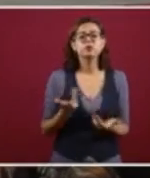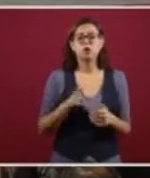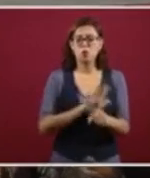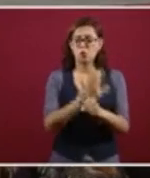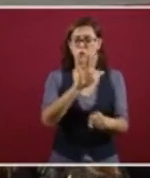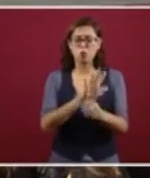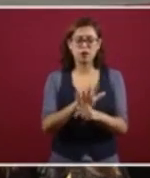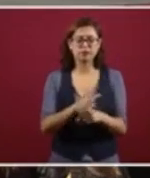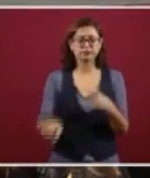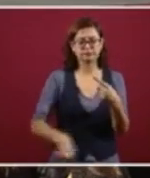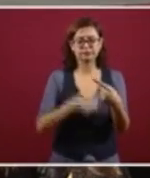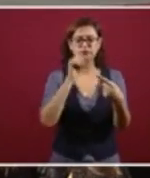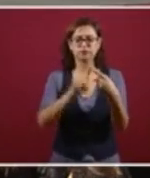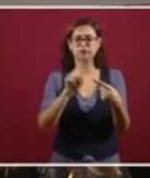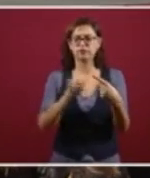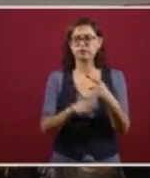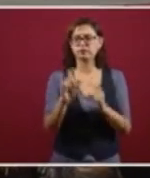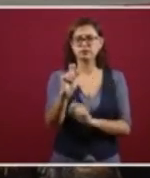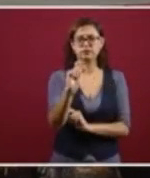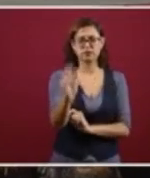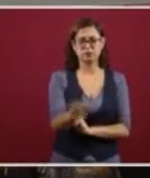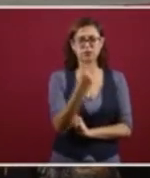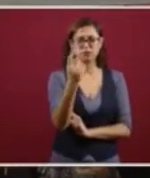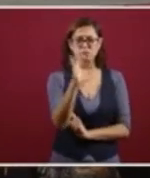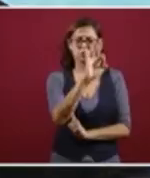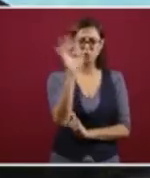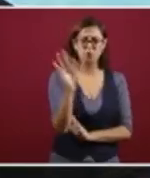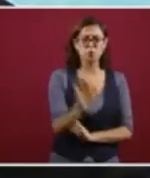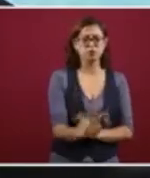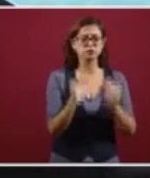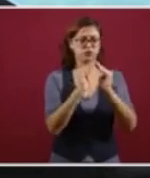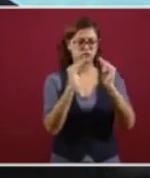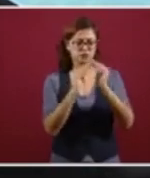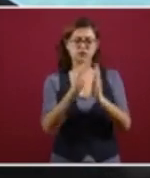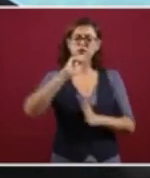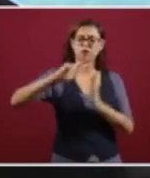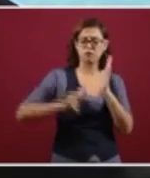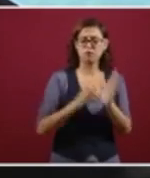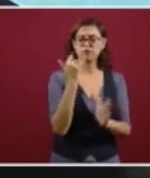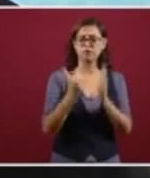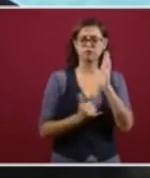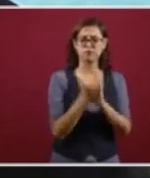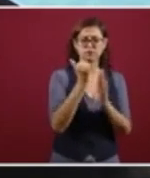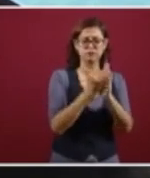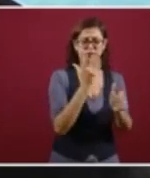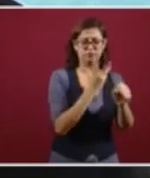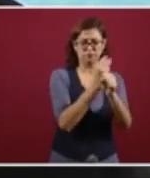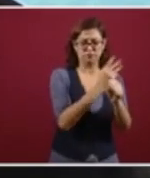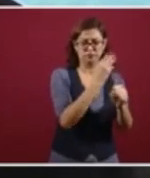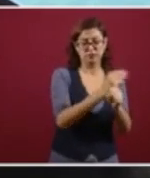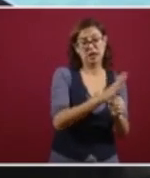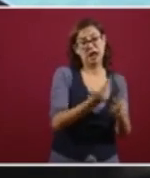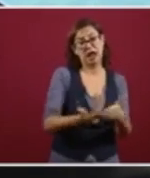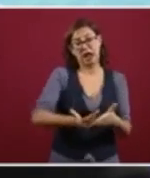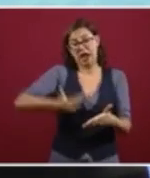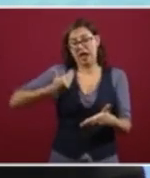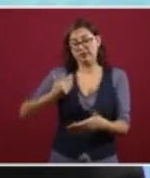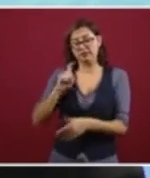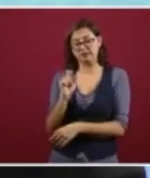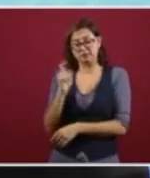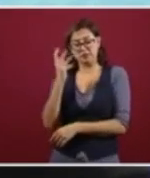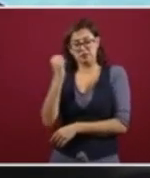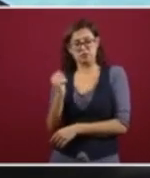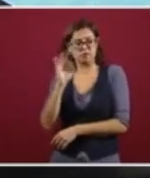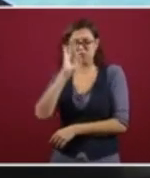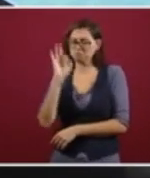El avance fue del 21% en las viviendas reconstruidas, en lugar del 29% como se señaló por la administración